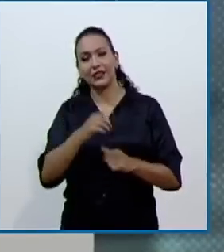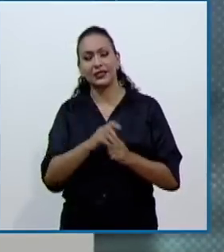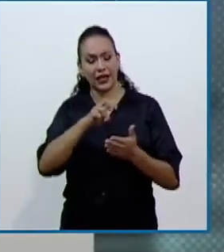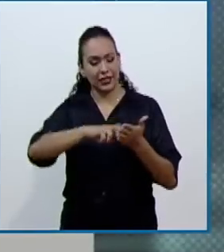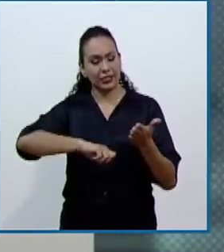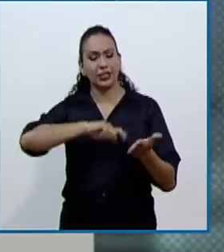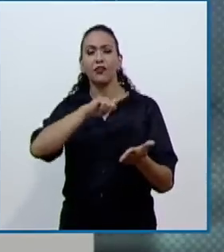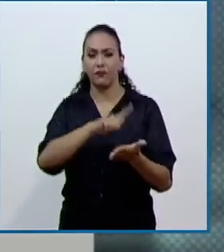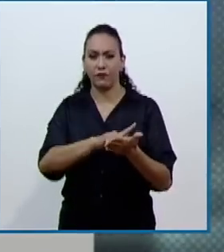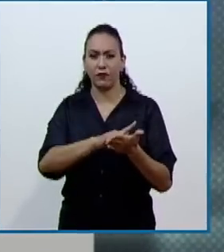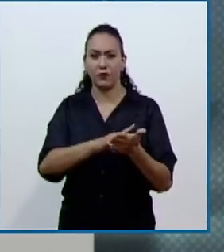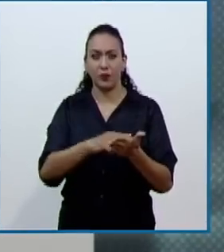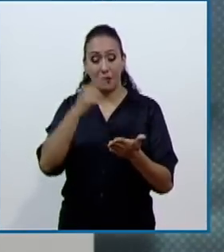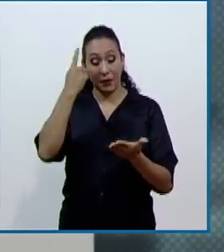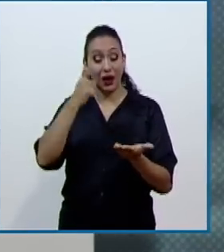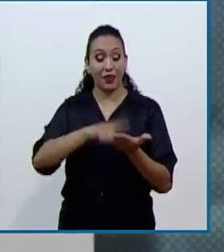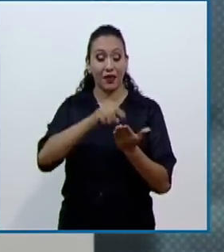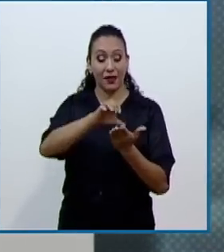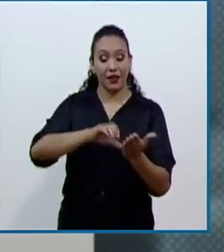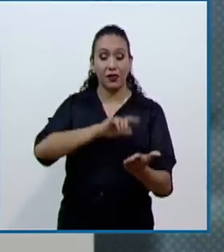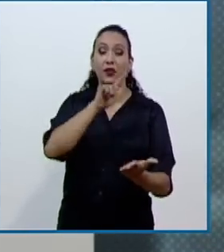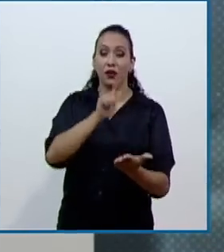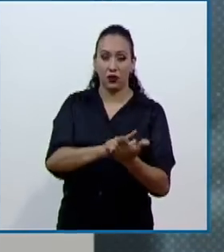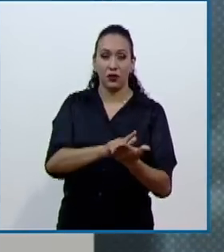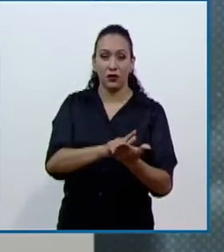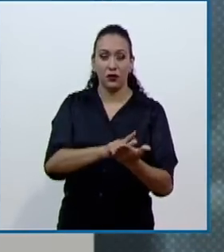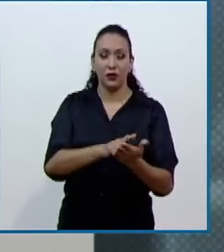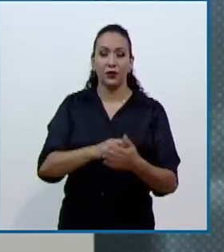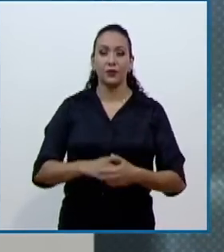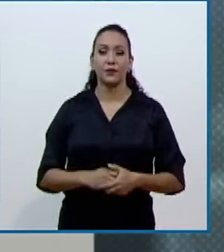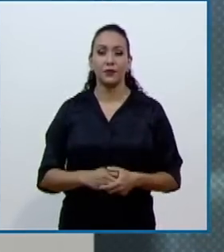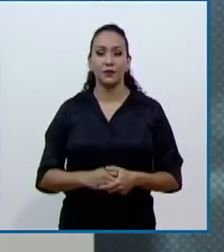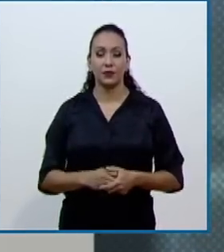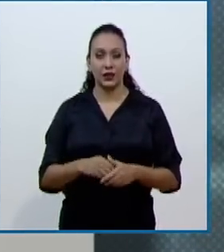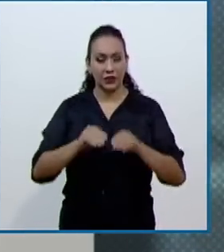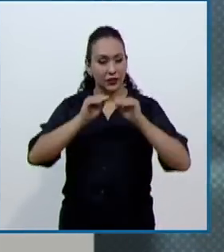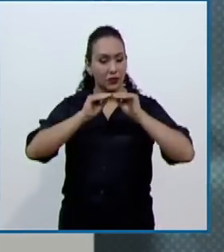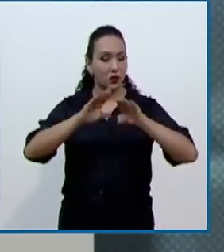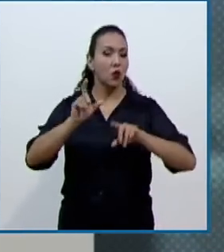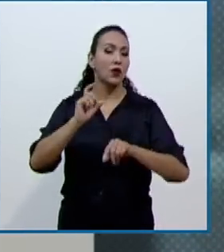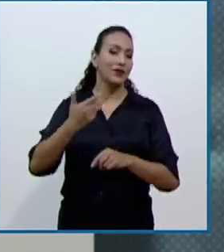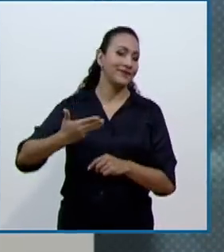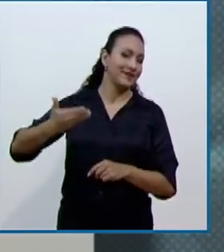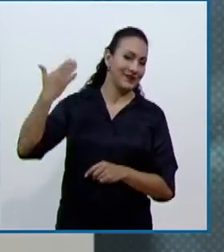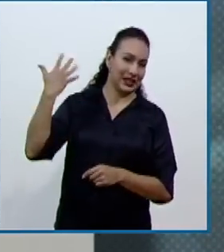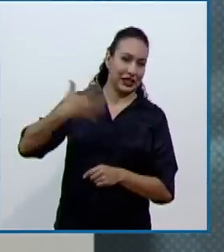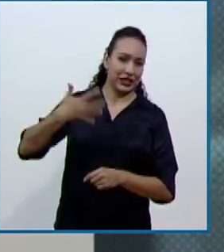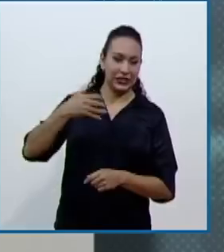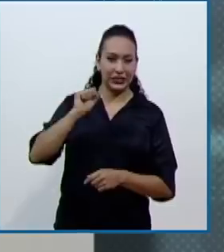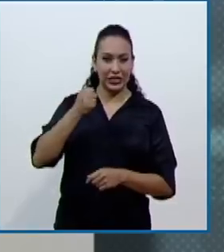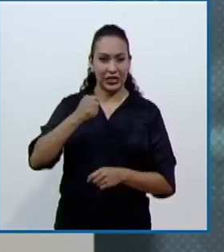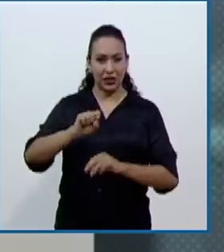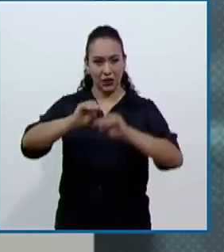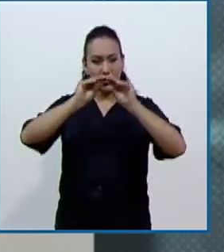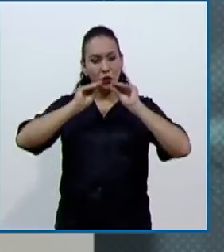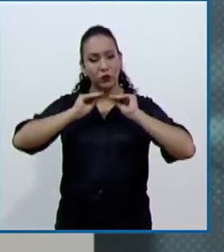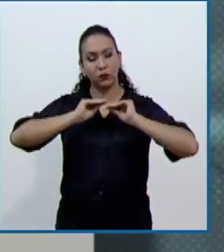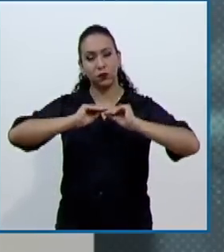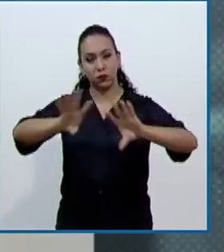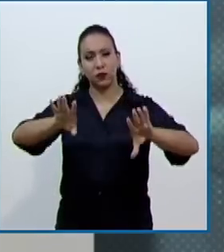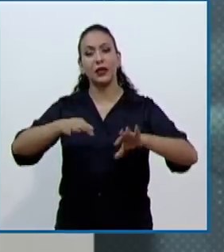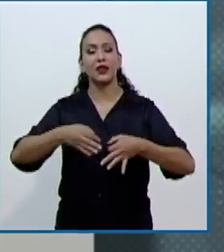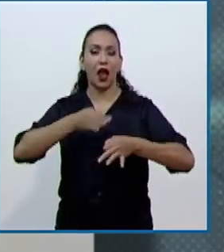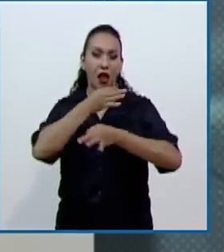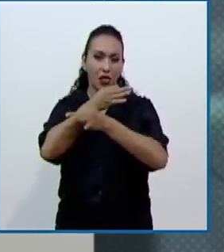la Constitución Política de los Estados Unidos Mexicanos, publicado en el Diario Oficial de la Federación el 15 de septiembre del